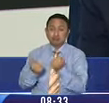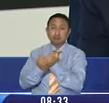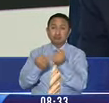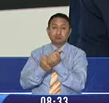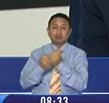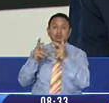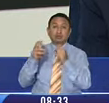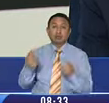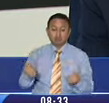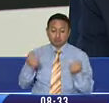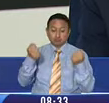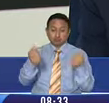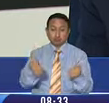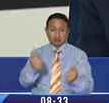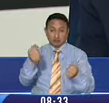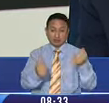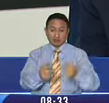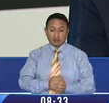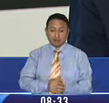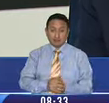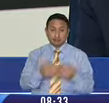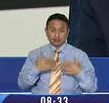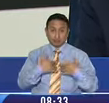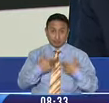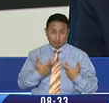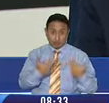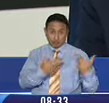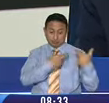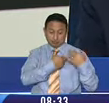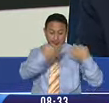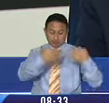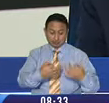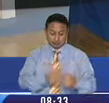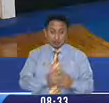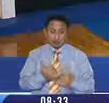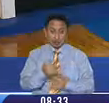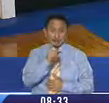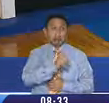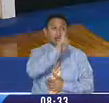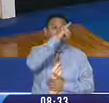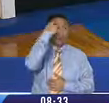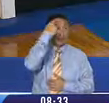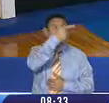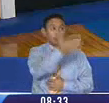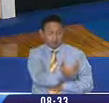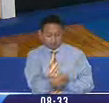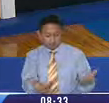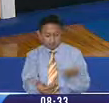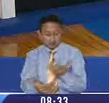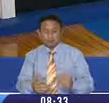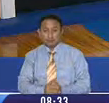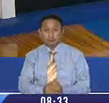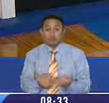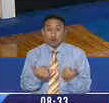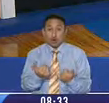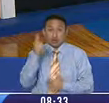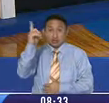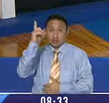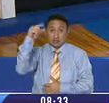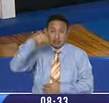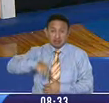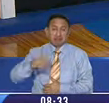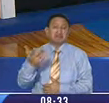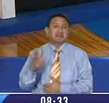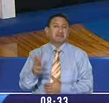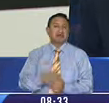el tema de vehículos. Pero una vez que cumplamos, tenemos que exigir que el gobierno cumpla con la ciudad, porque lo que no ha habido es un liderazgo en la ciudad